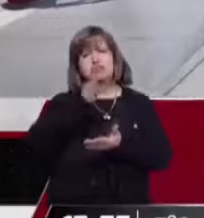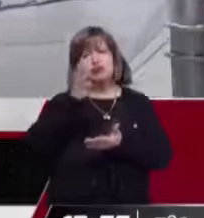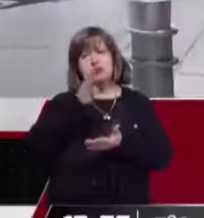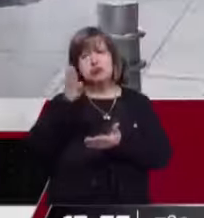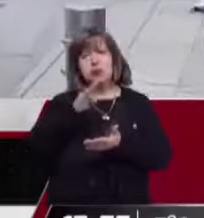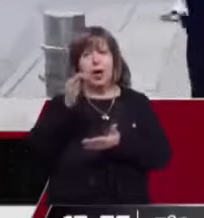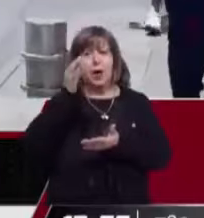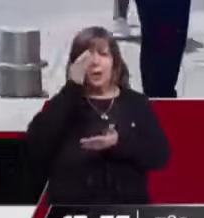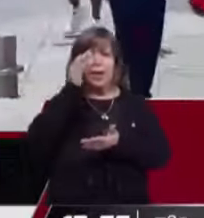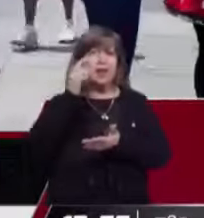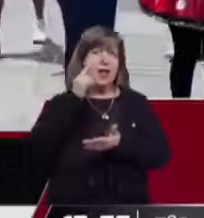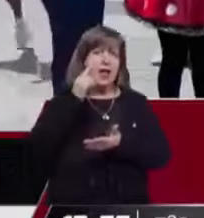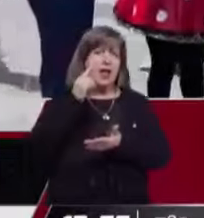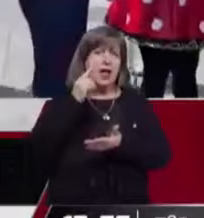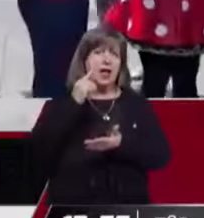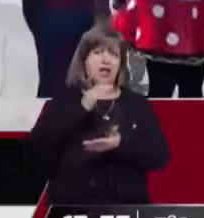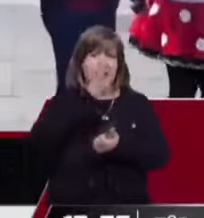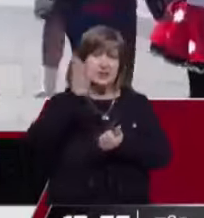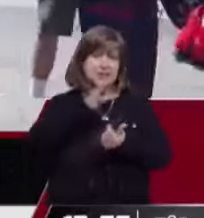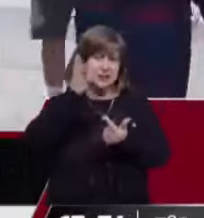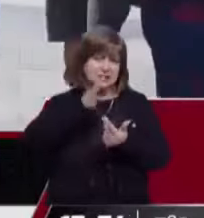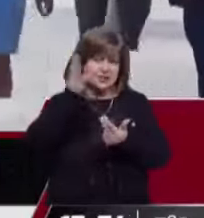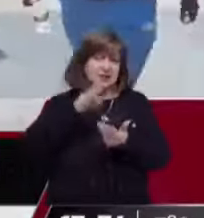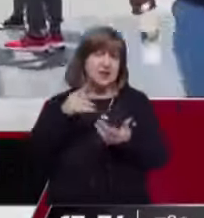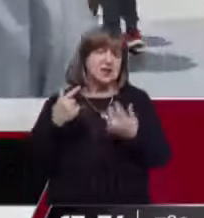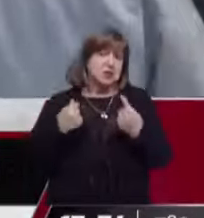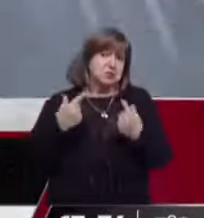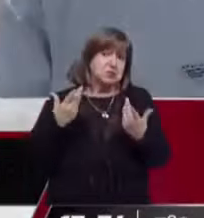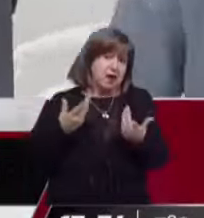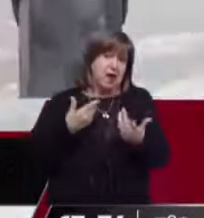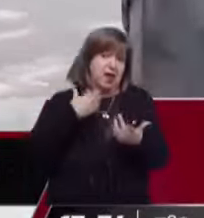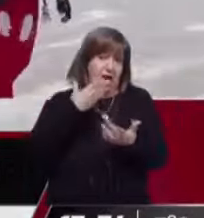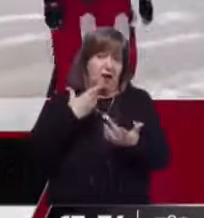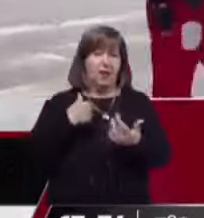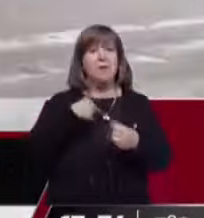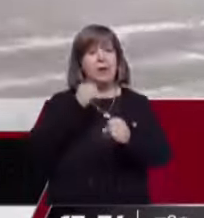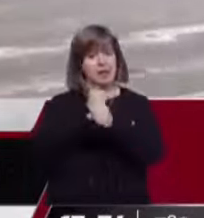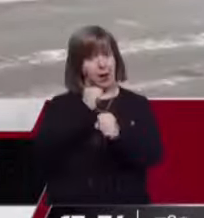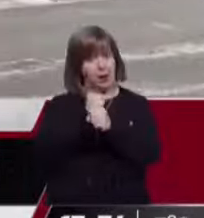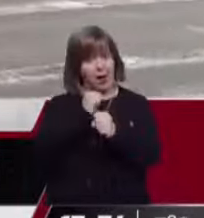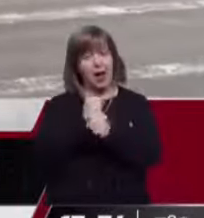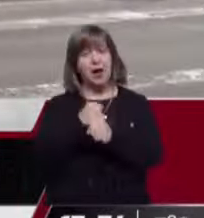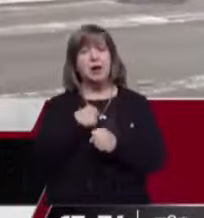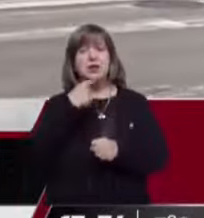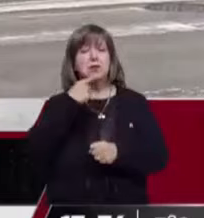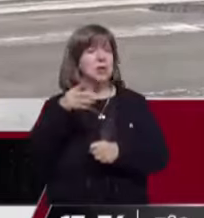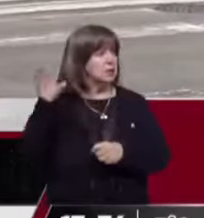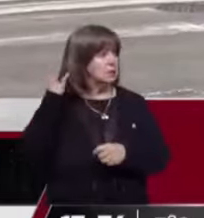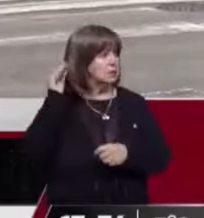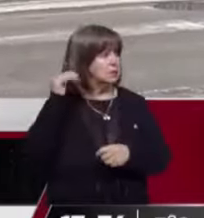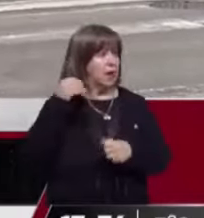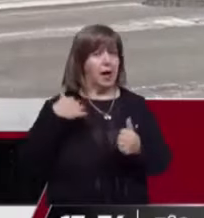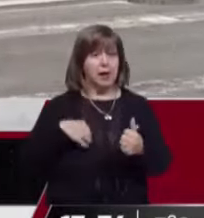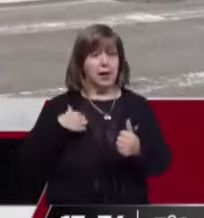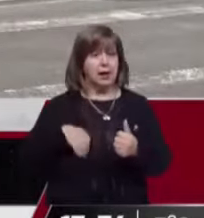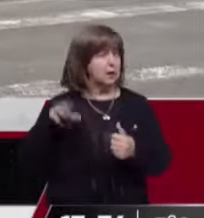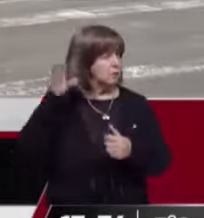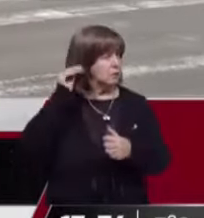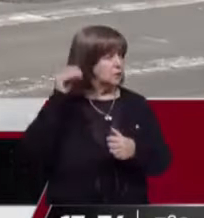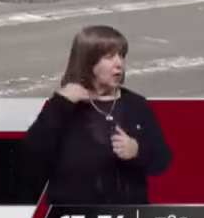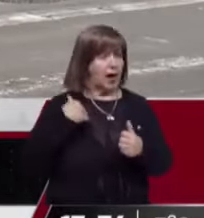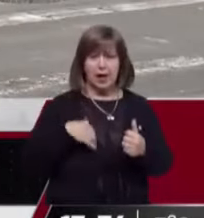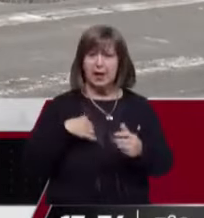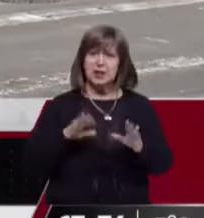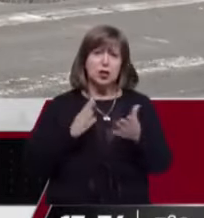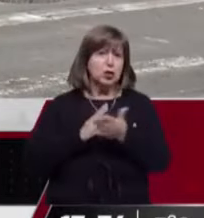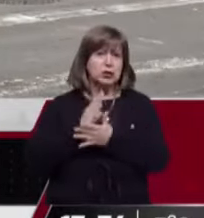años por diversas coberturas o por turismo también, siempre escuchás argentinos hablando, que no necesariamente